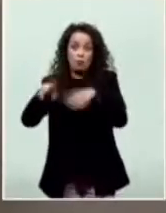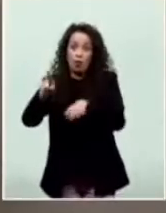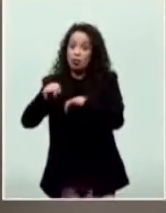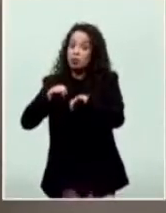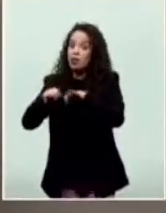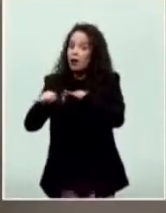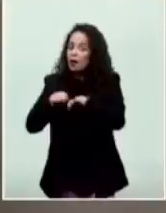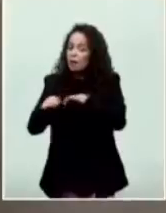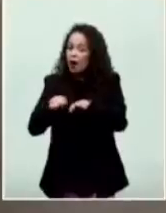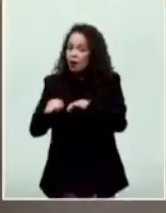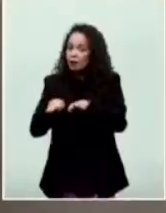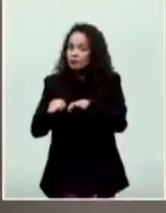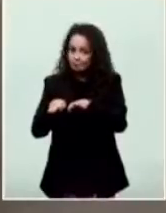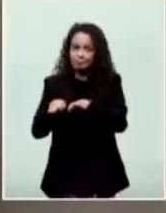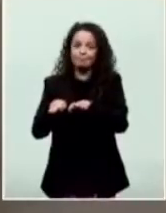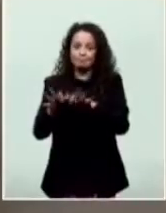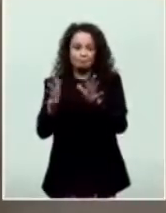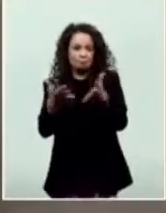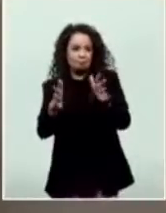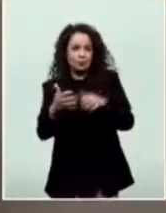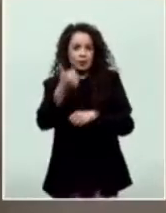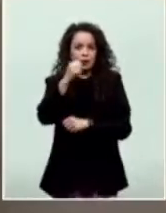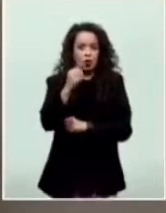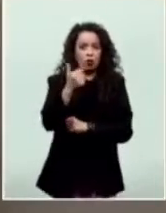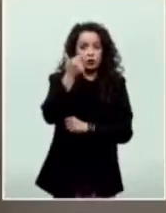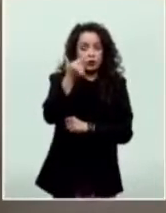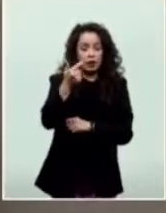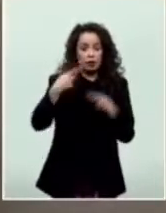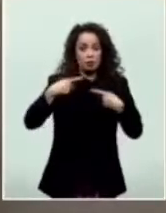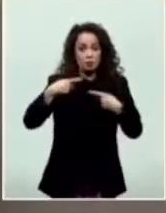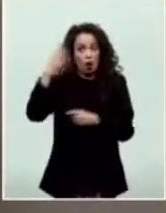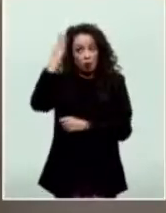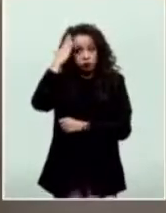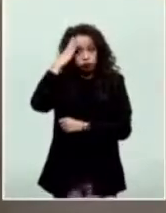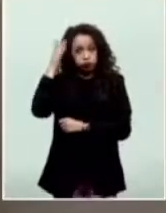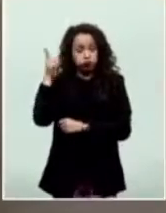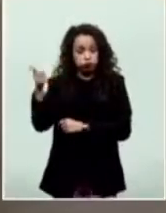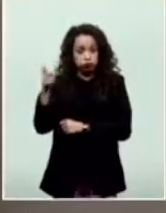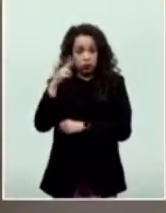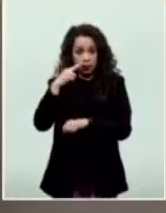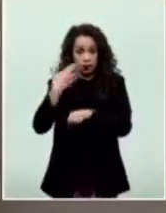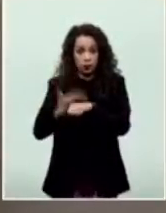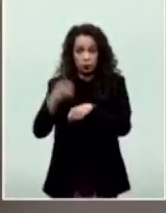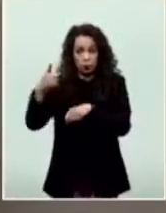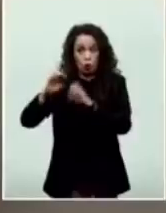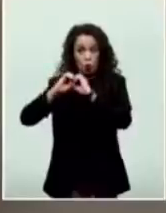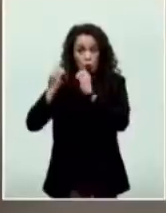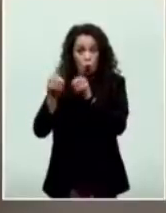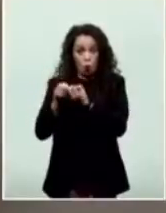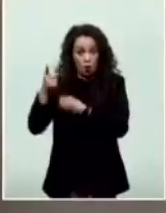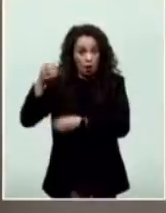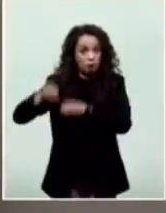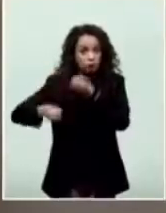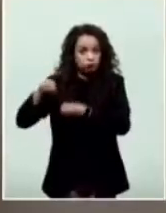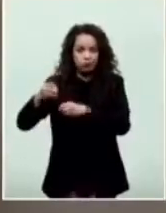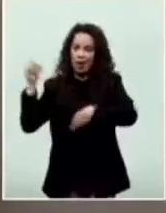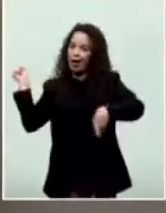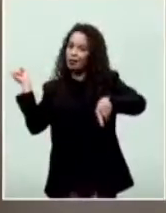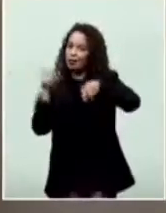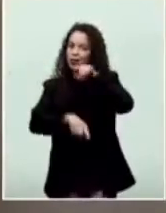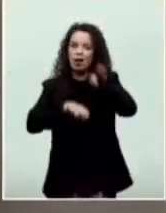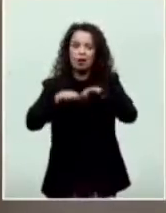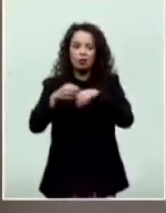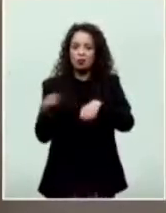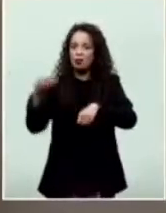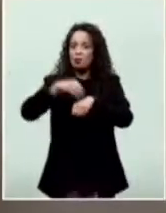tenemos datos. Habrá alrededor de 6-7 titulares de órganos jurisdiccionales destituidos por conductas de acoso